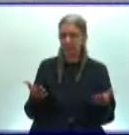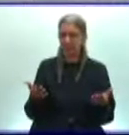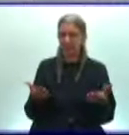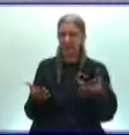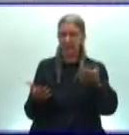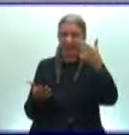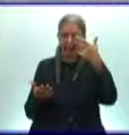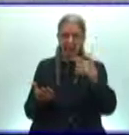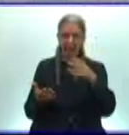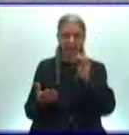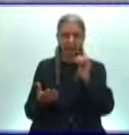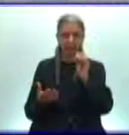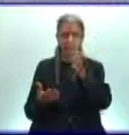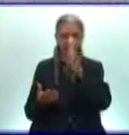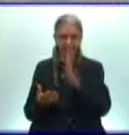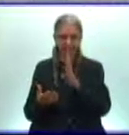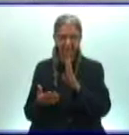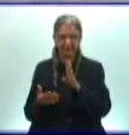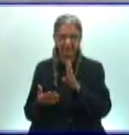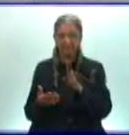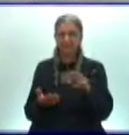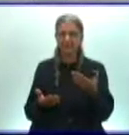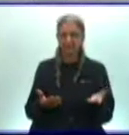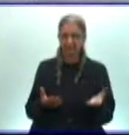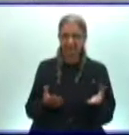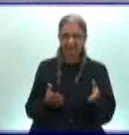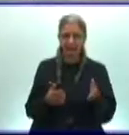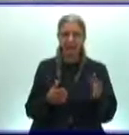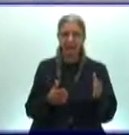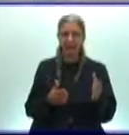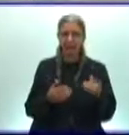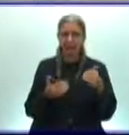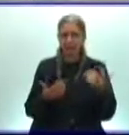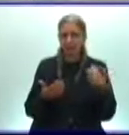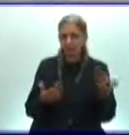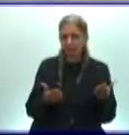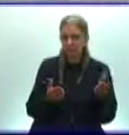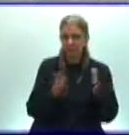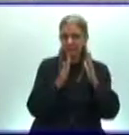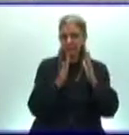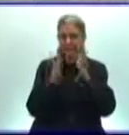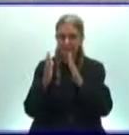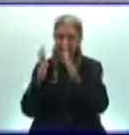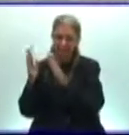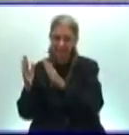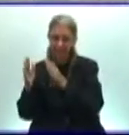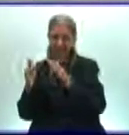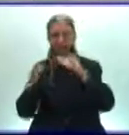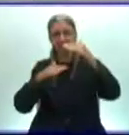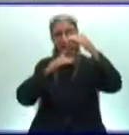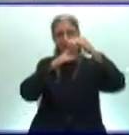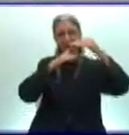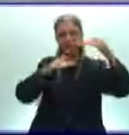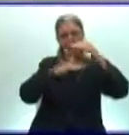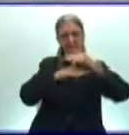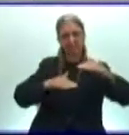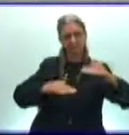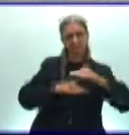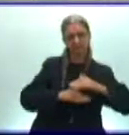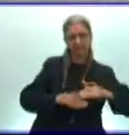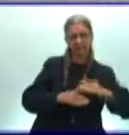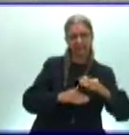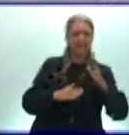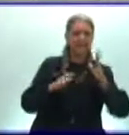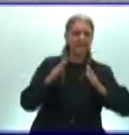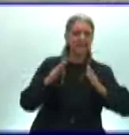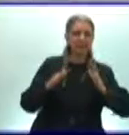o B, que son las filas, y por 7 hileras, que son los periodos que están designados del